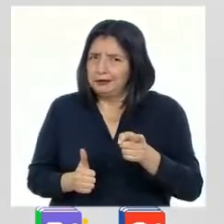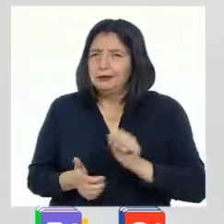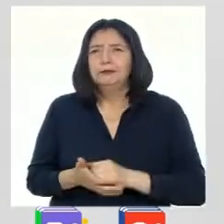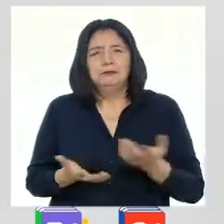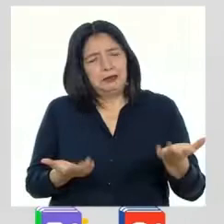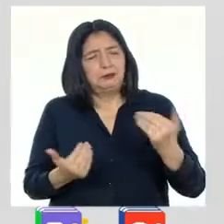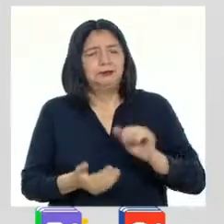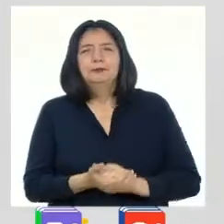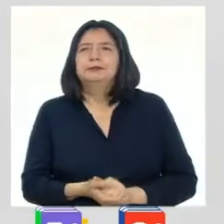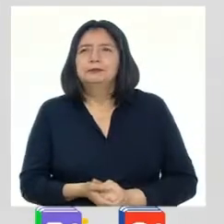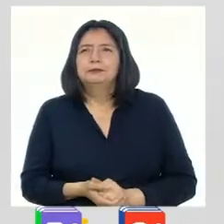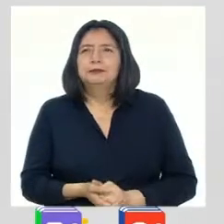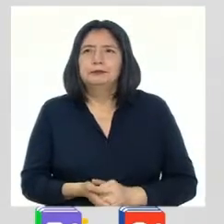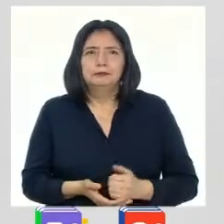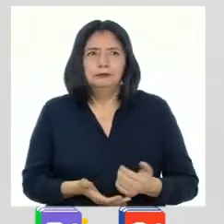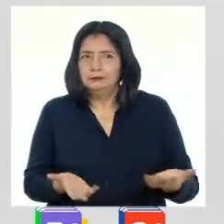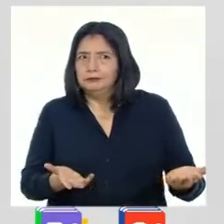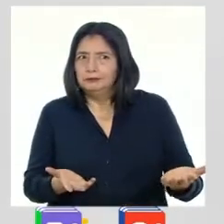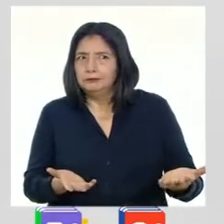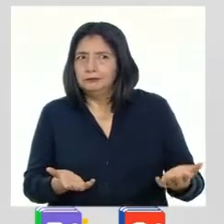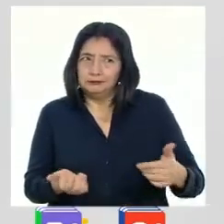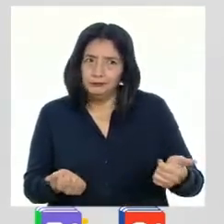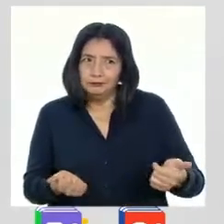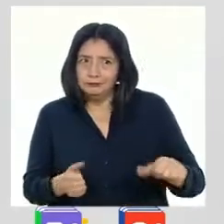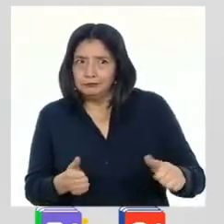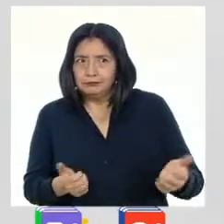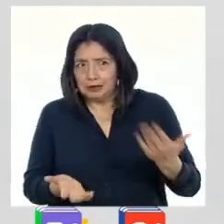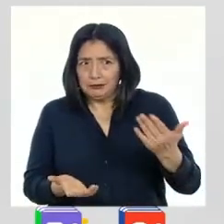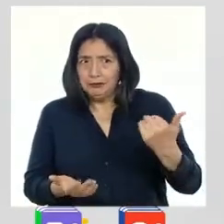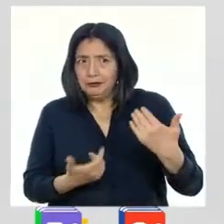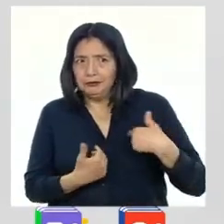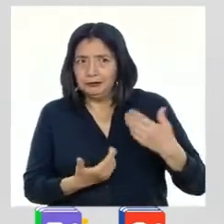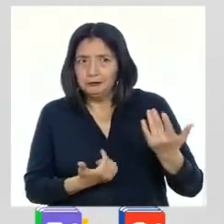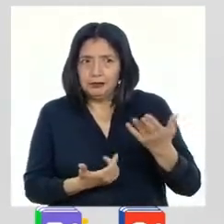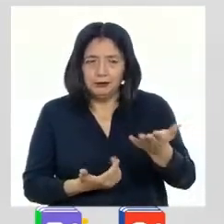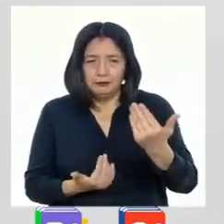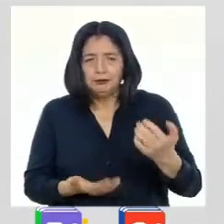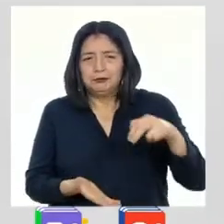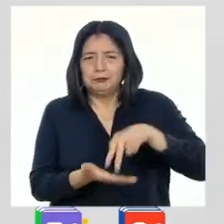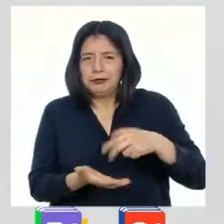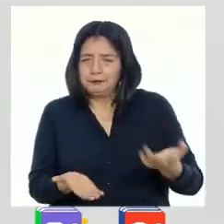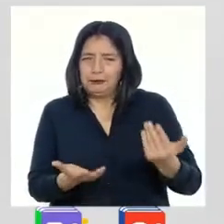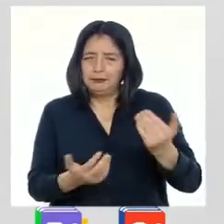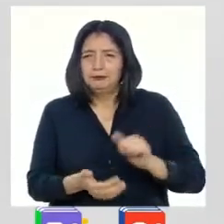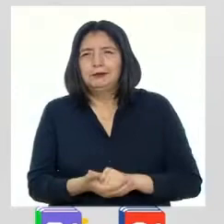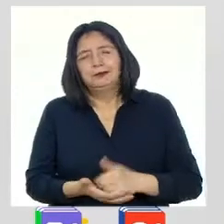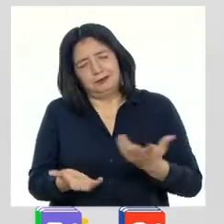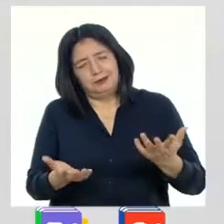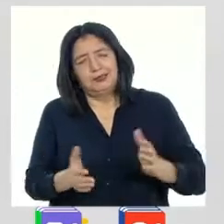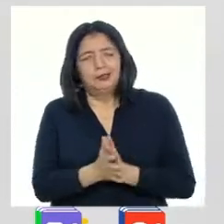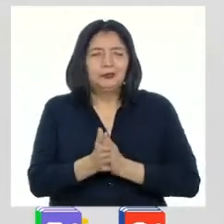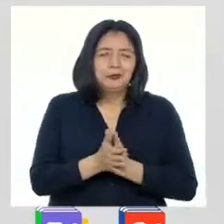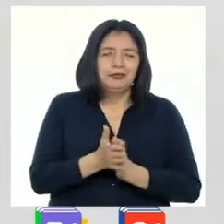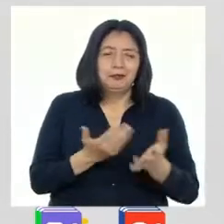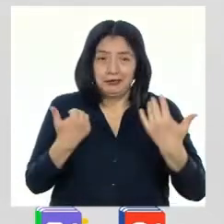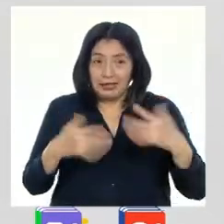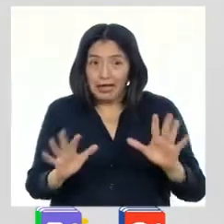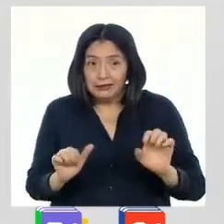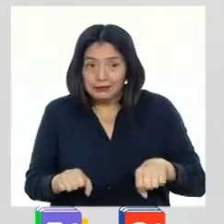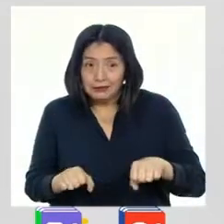ver, vamos. ¿Sí? ¡Vamos! ¡Los estoy esperando! ¡Vamos! ¡Pónganse de pie! ¡Vamos! ¡Con muchas ganas! ¿Ahora